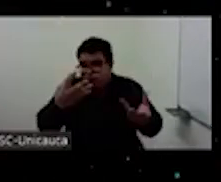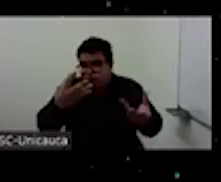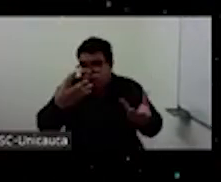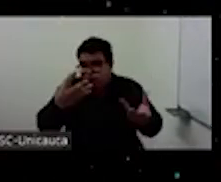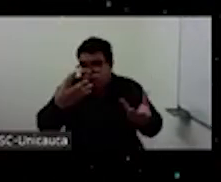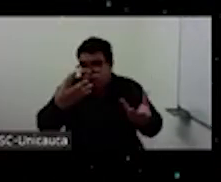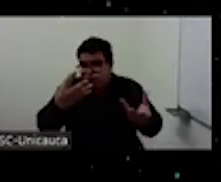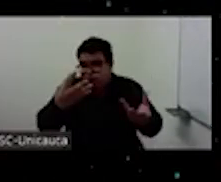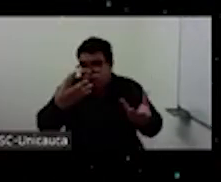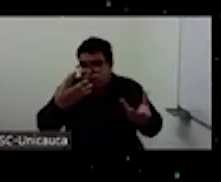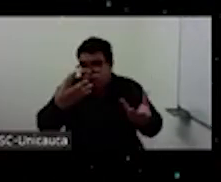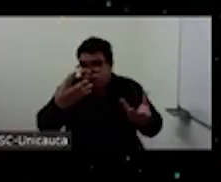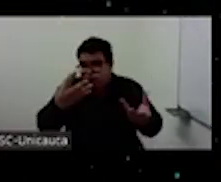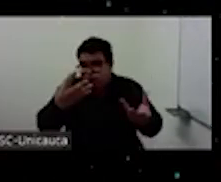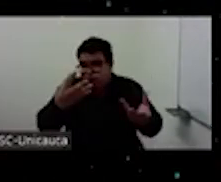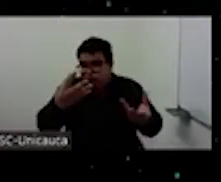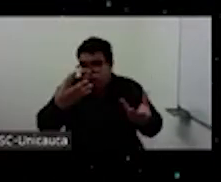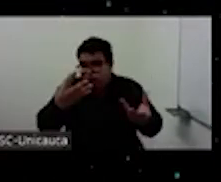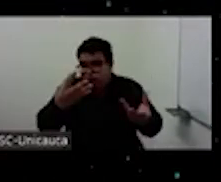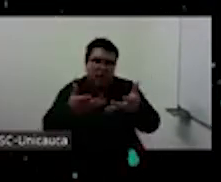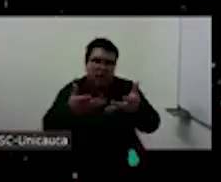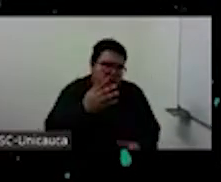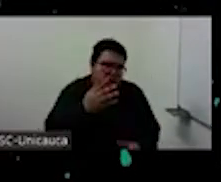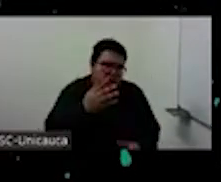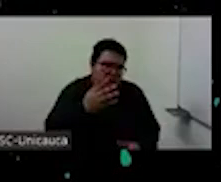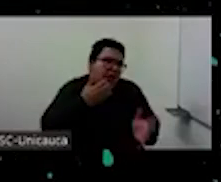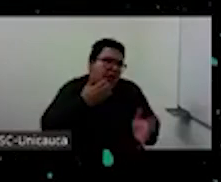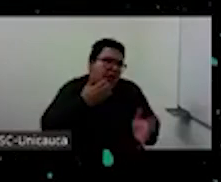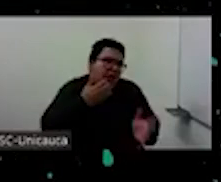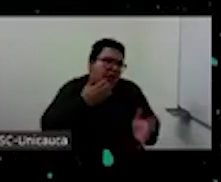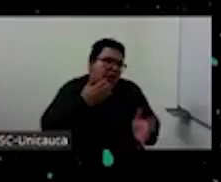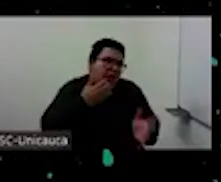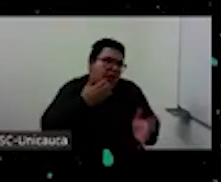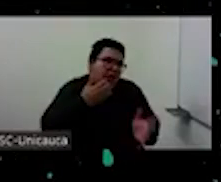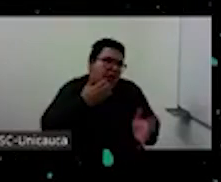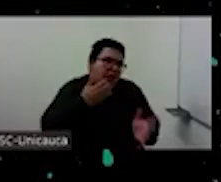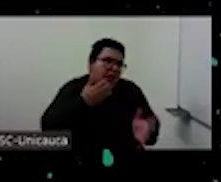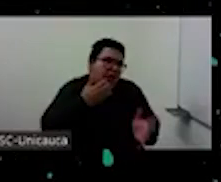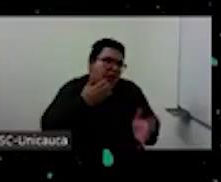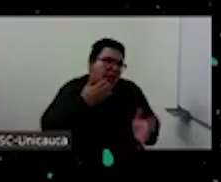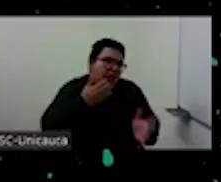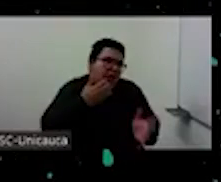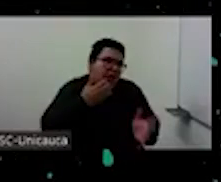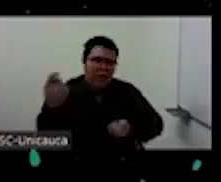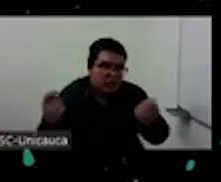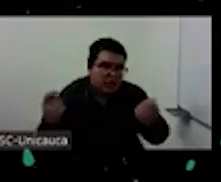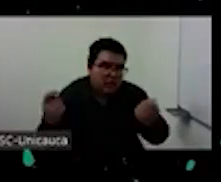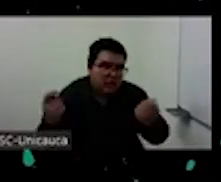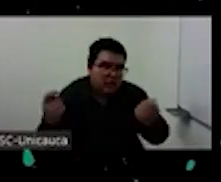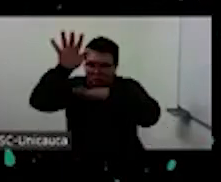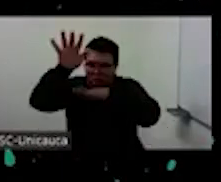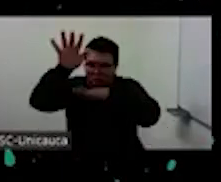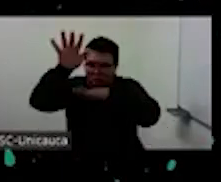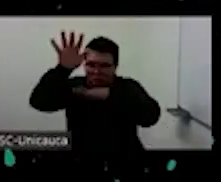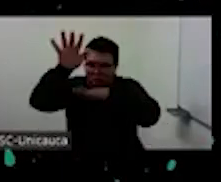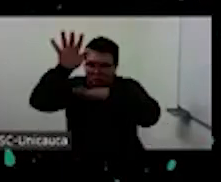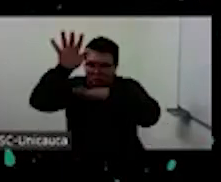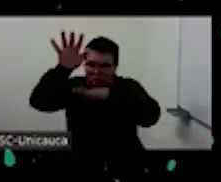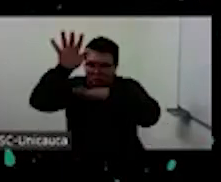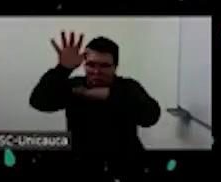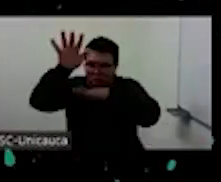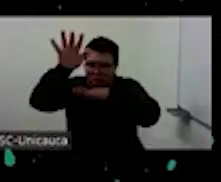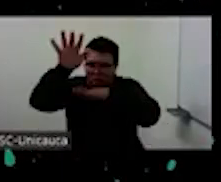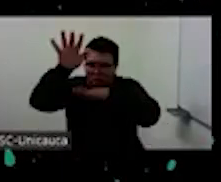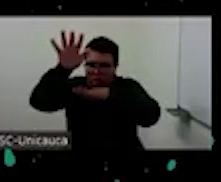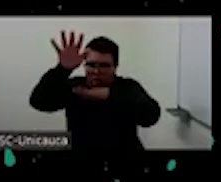las actividades agrícolas, para las actividades en el mercado, para ritos sagrados y demás. No obstante, digamos